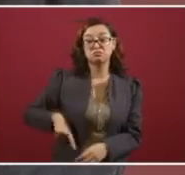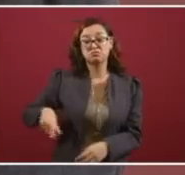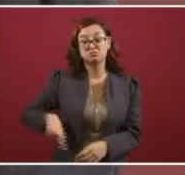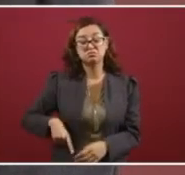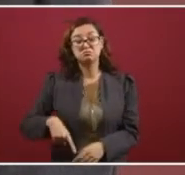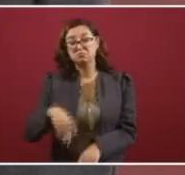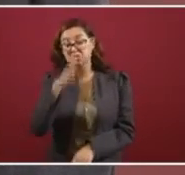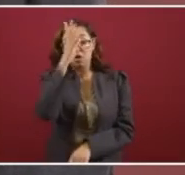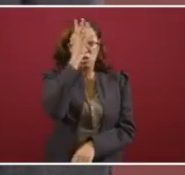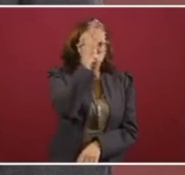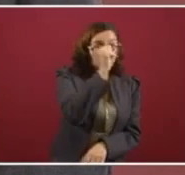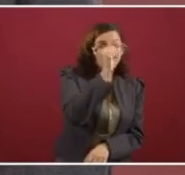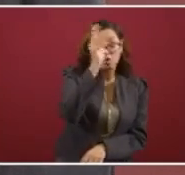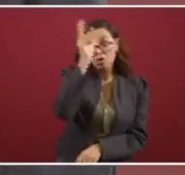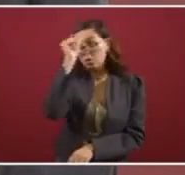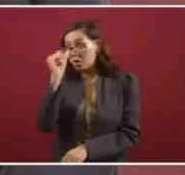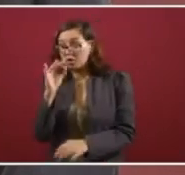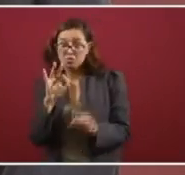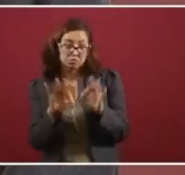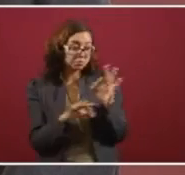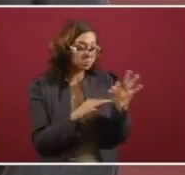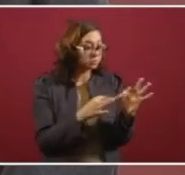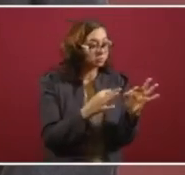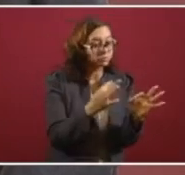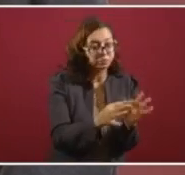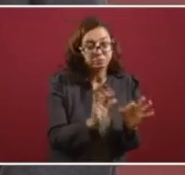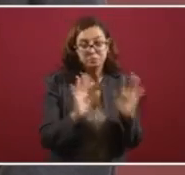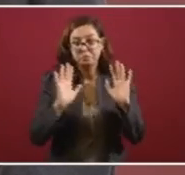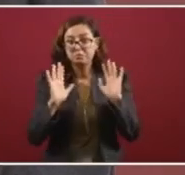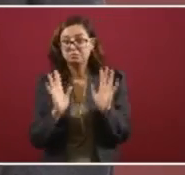que nosotros consideramos